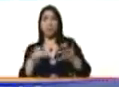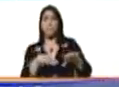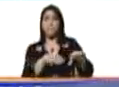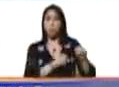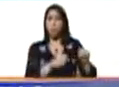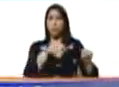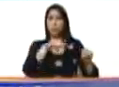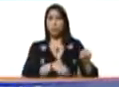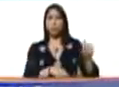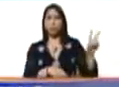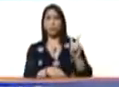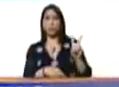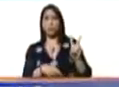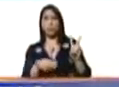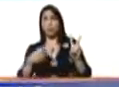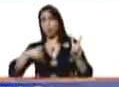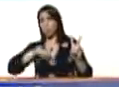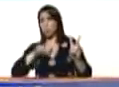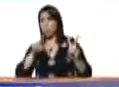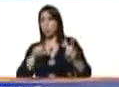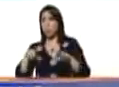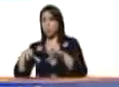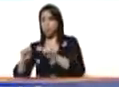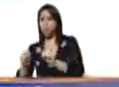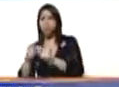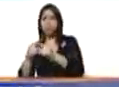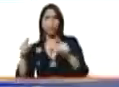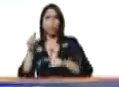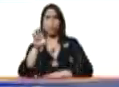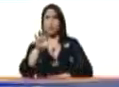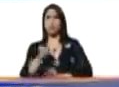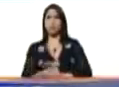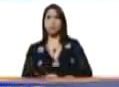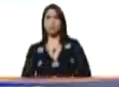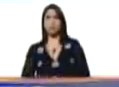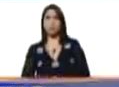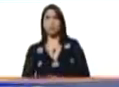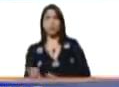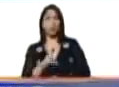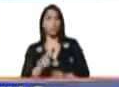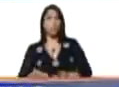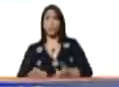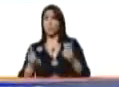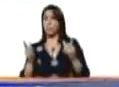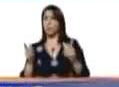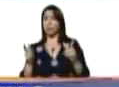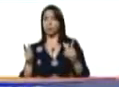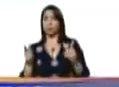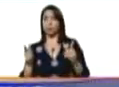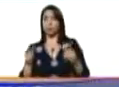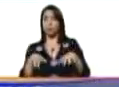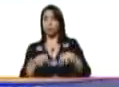sorpresa. Nosotros no vamos a invadir a ningún país, pero no vamos a permitir que nos invadan.